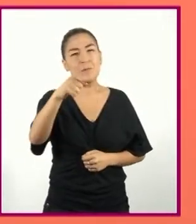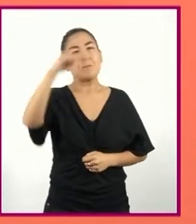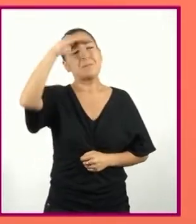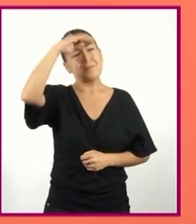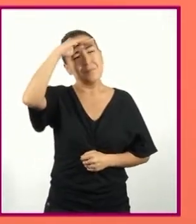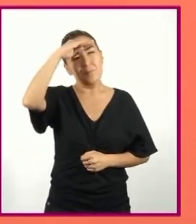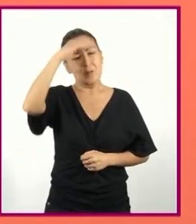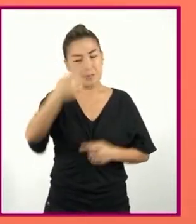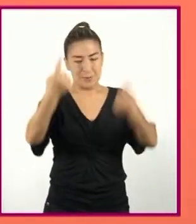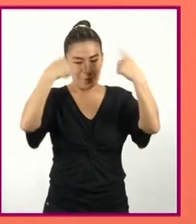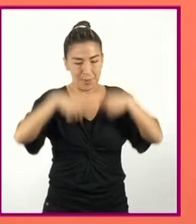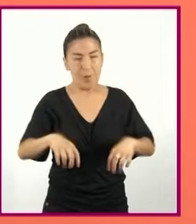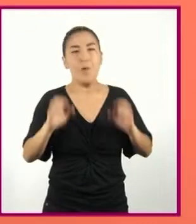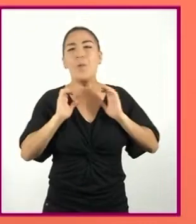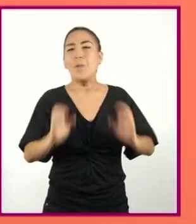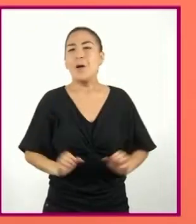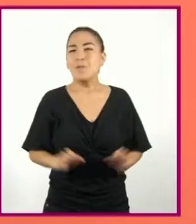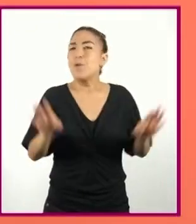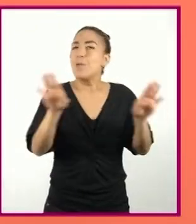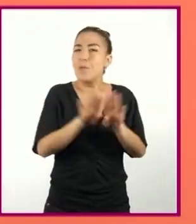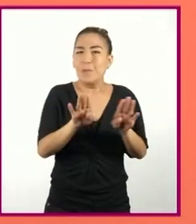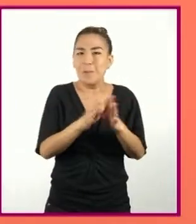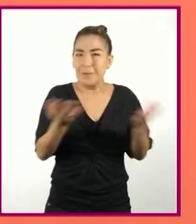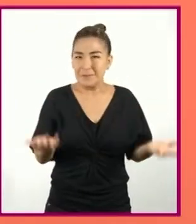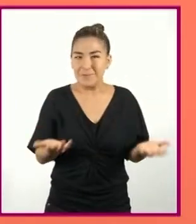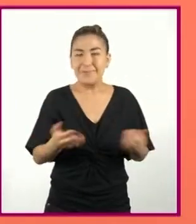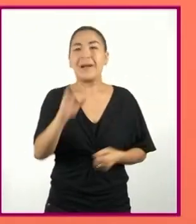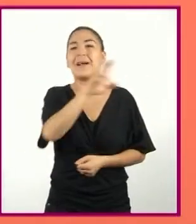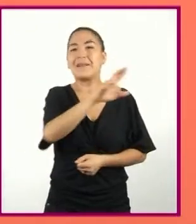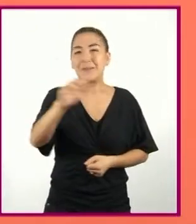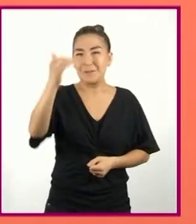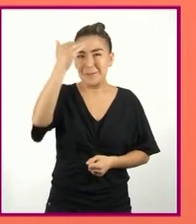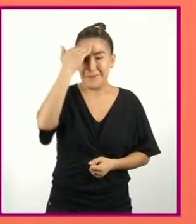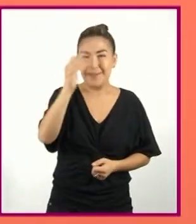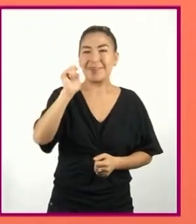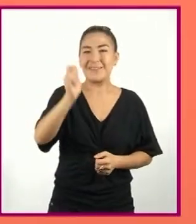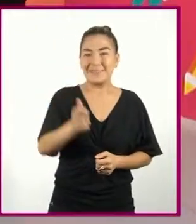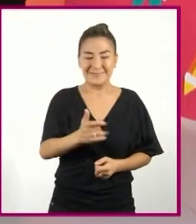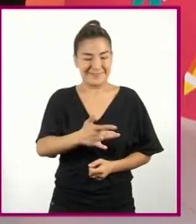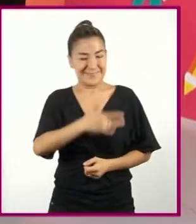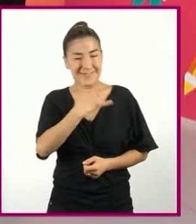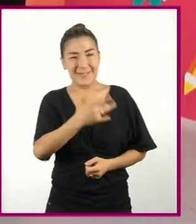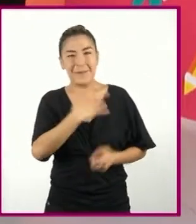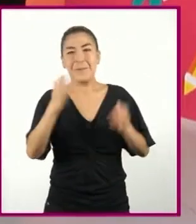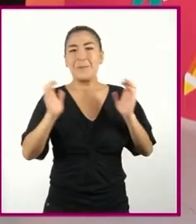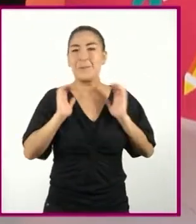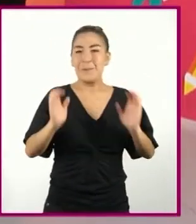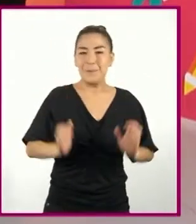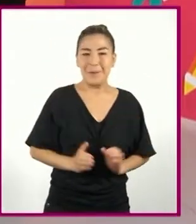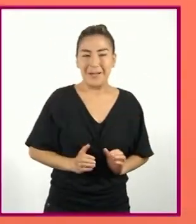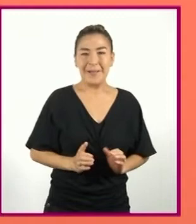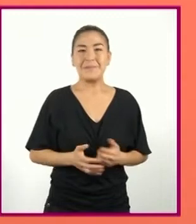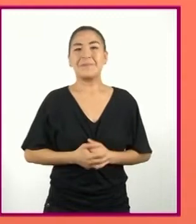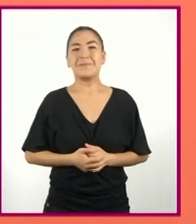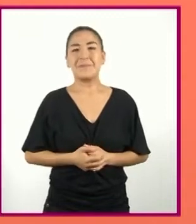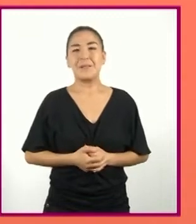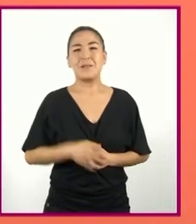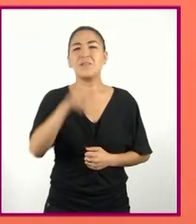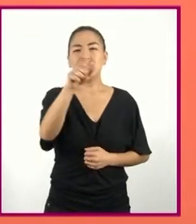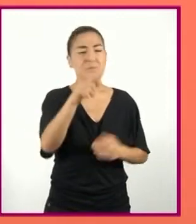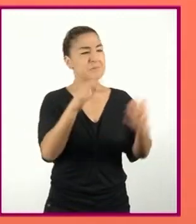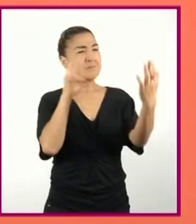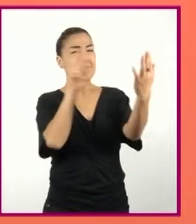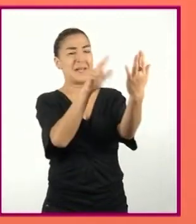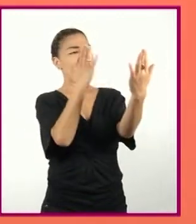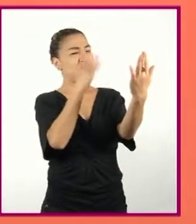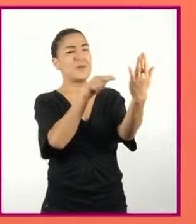cómo es. Reconózcanlo, Siéntanlo. Miren en qué se